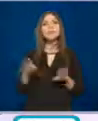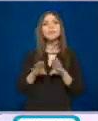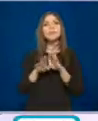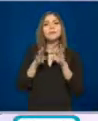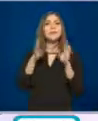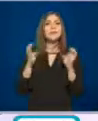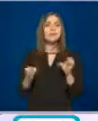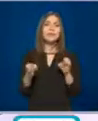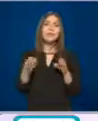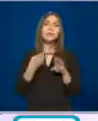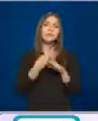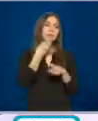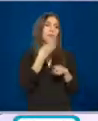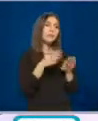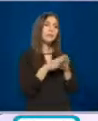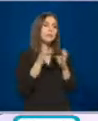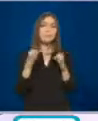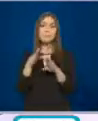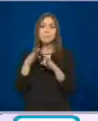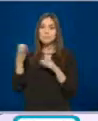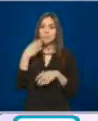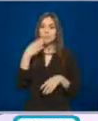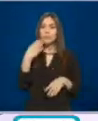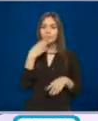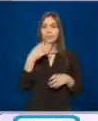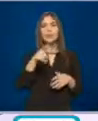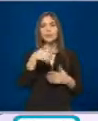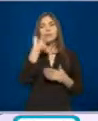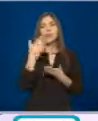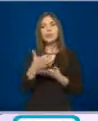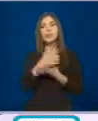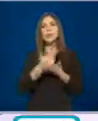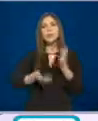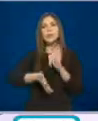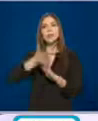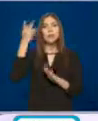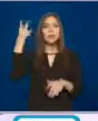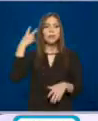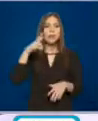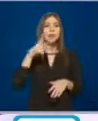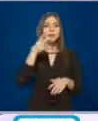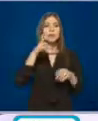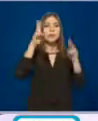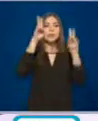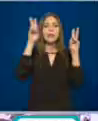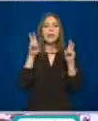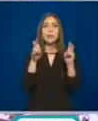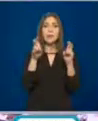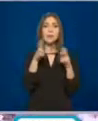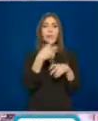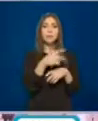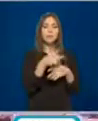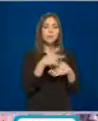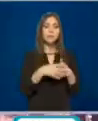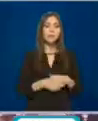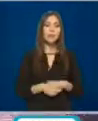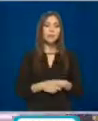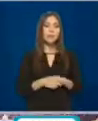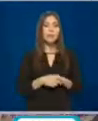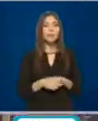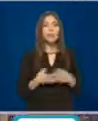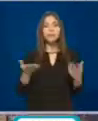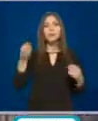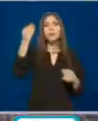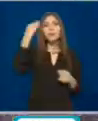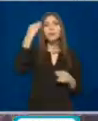están, Pamela, Gabriela? ¿Bien? Bien, bien. Y Con más ganas de viajar. con este tema. Claro. Pues sí, este es un tema que teníamos ya, había pasado